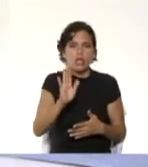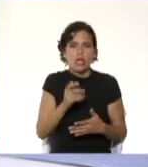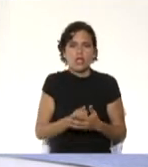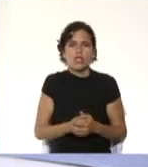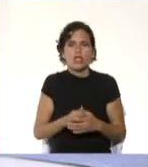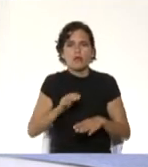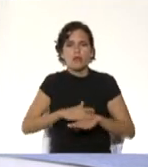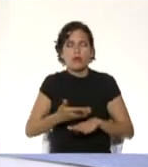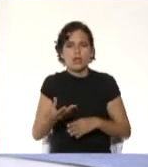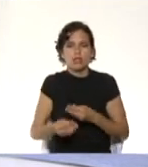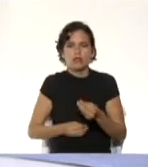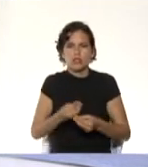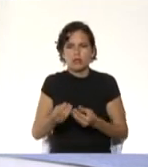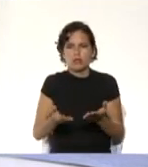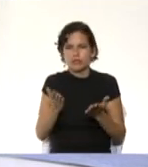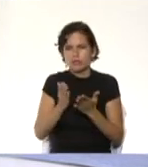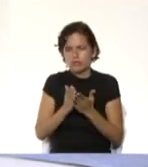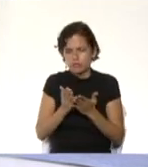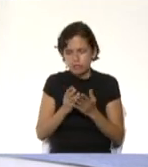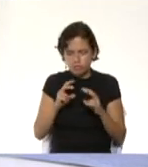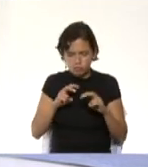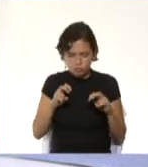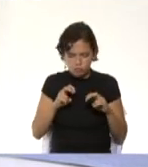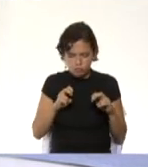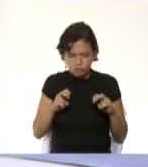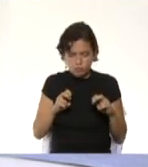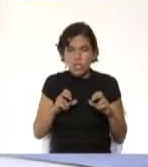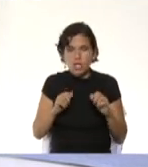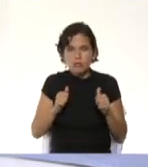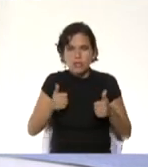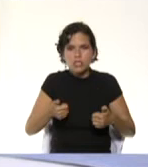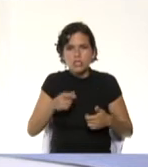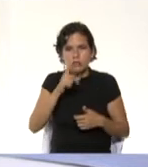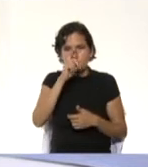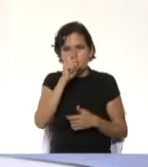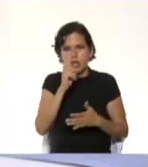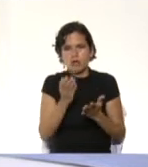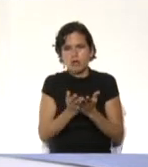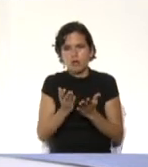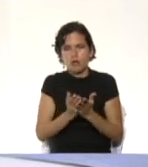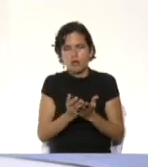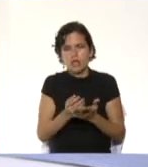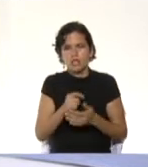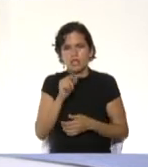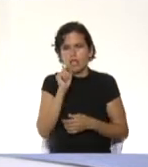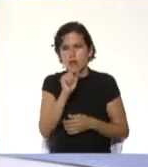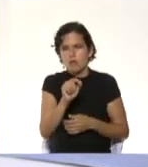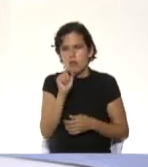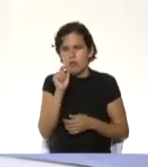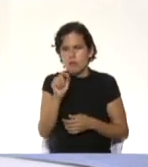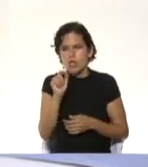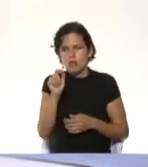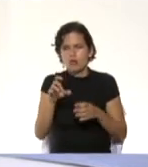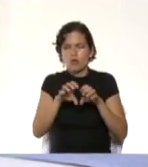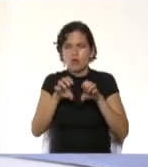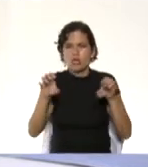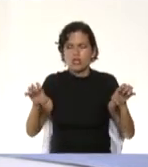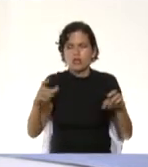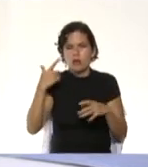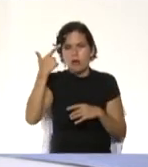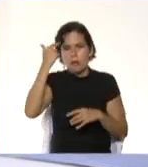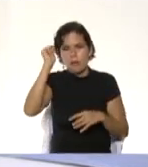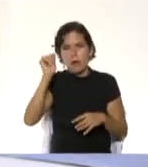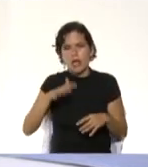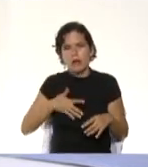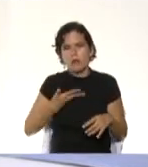diagnóstico al principio de año escolar o al principio de cada momento educativo para poder ver cuáles